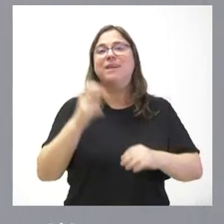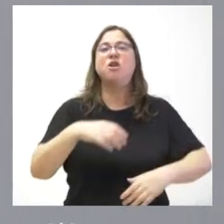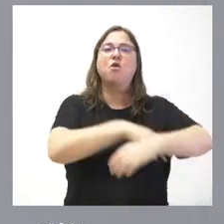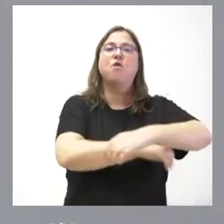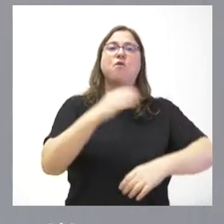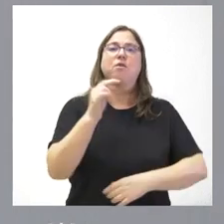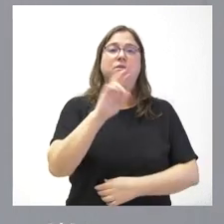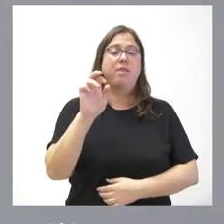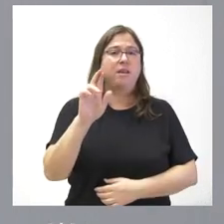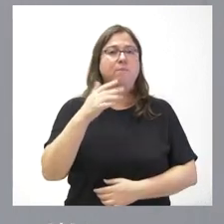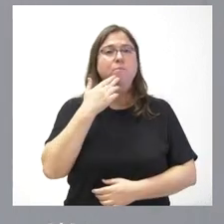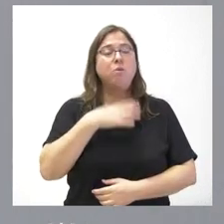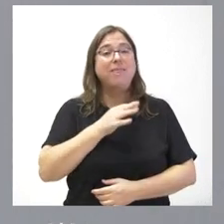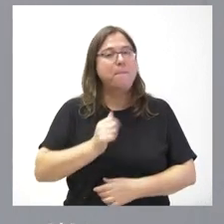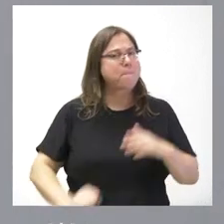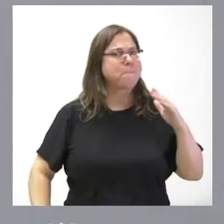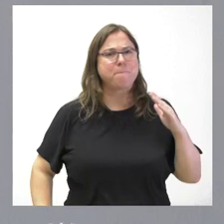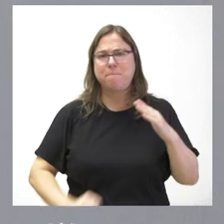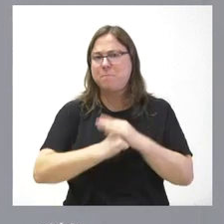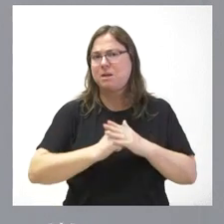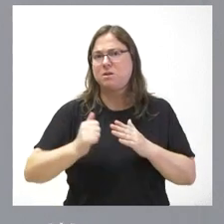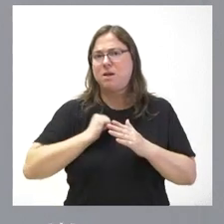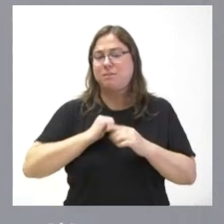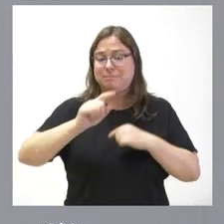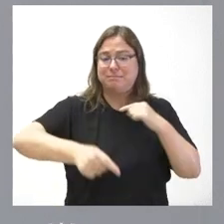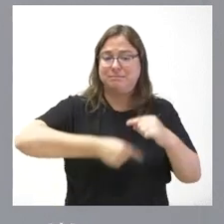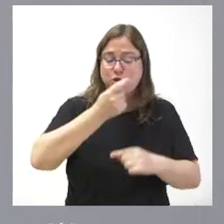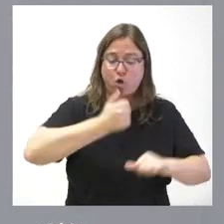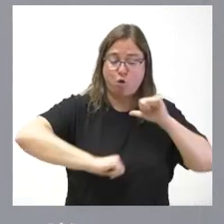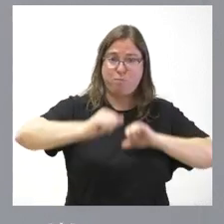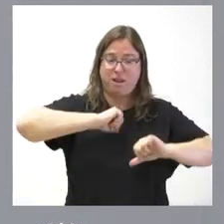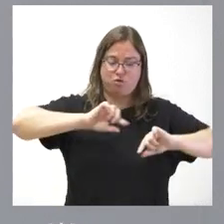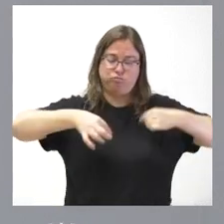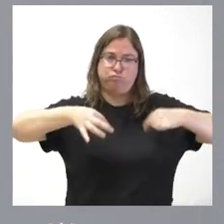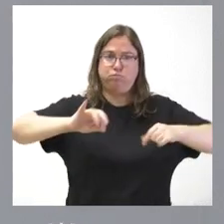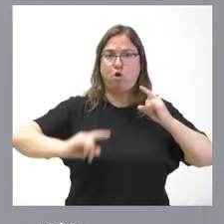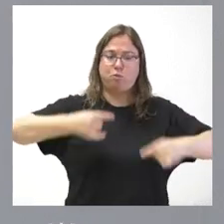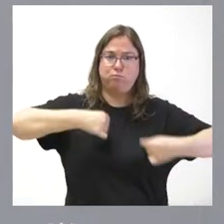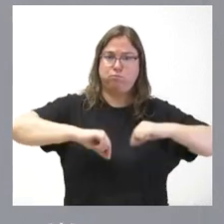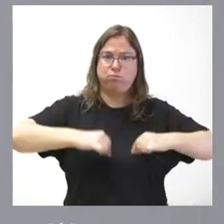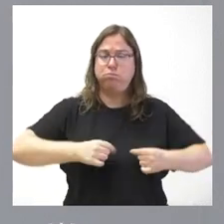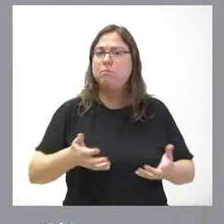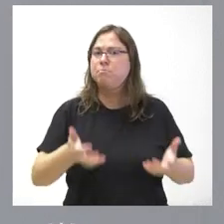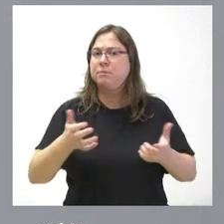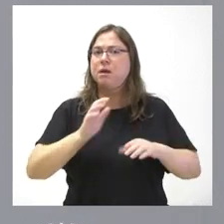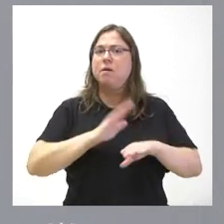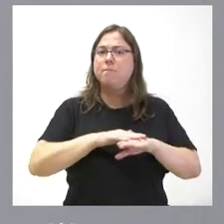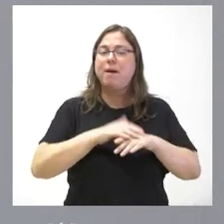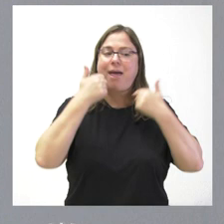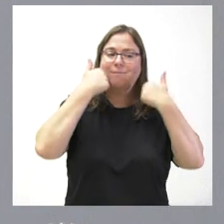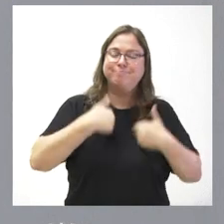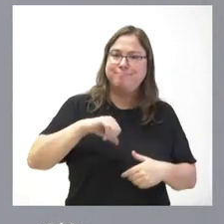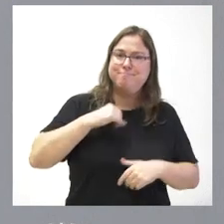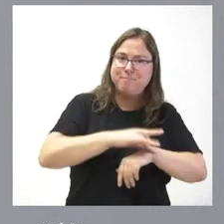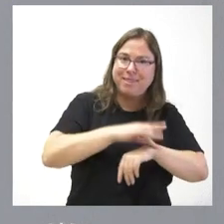a permitir optimizar el máximo al resultado de estas intervenciones quirúrgicas con grandes beneficios tanto a nivel clínico como